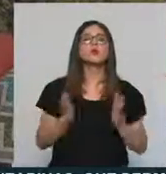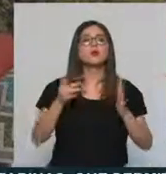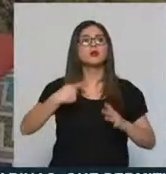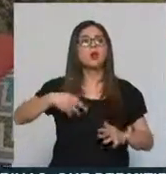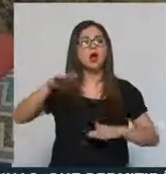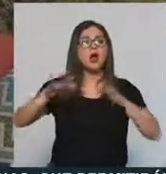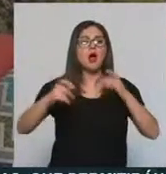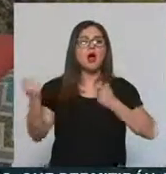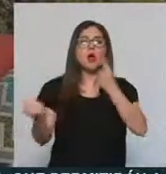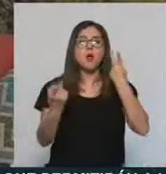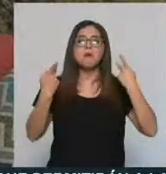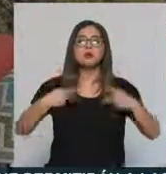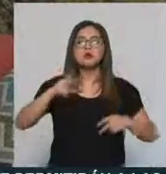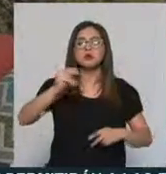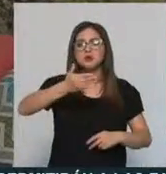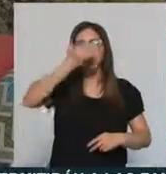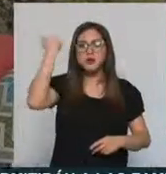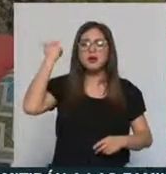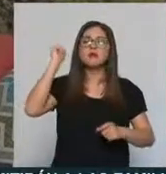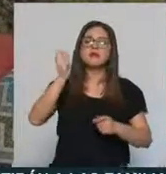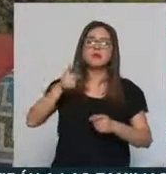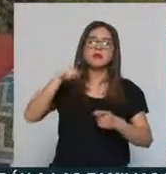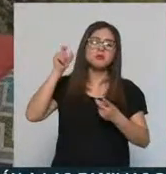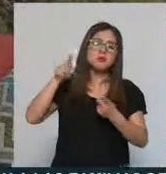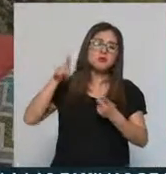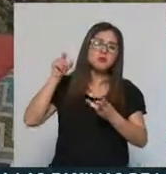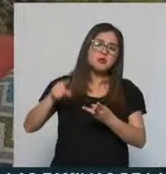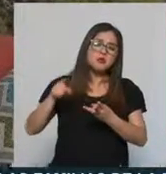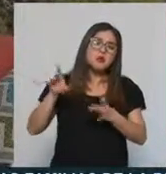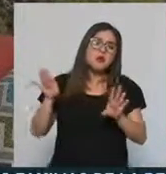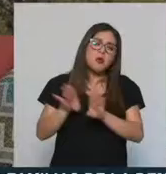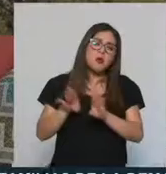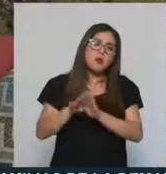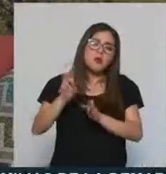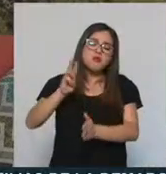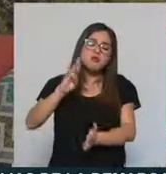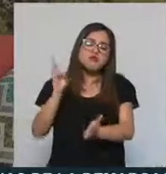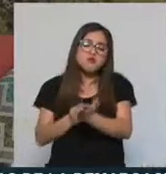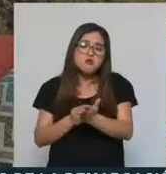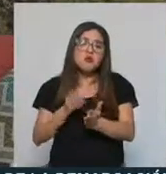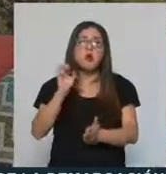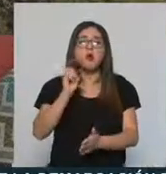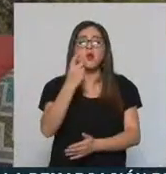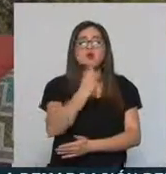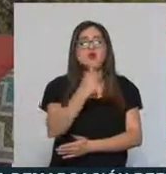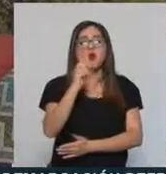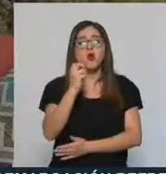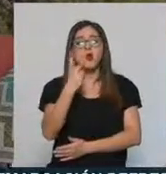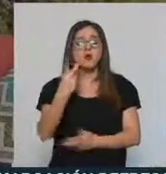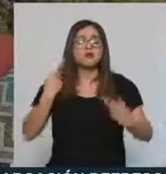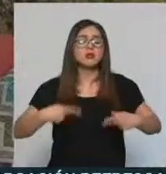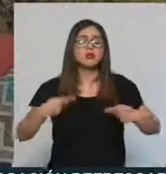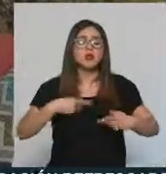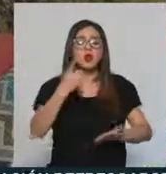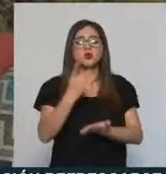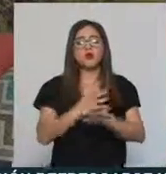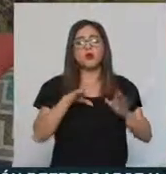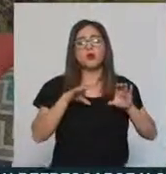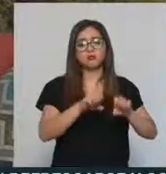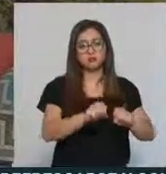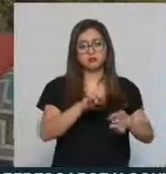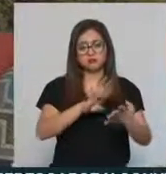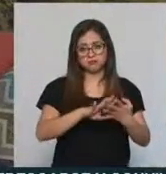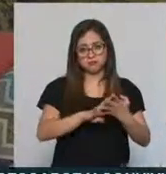nosotros conocíamos en casos anteriores, los cuales quedaban pues archivados o con uno o dos detenidos menores. Bueno, pues José Luis Cruz